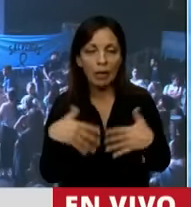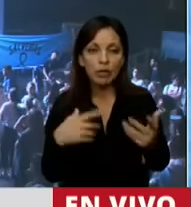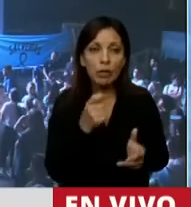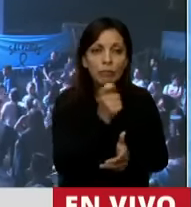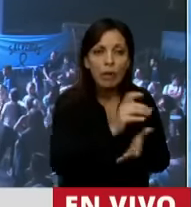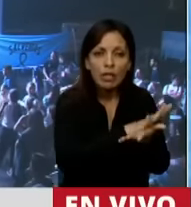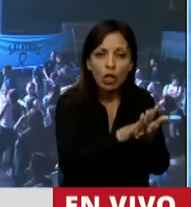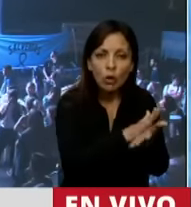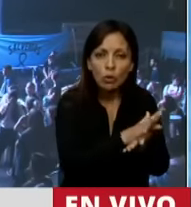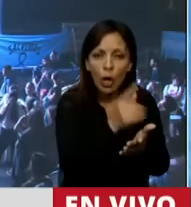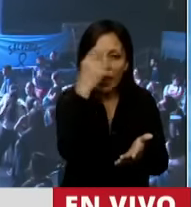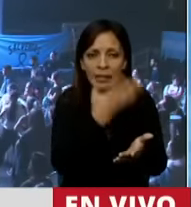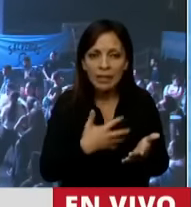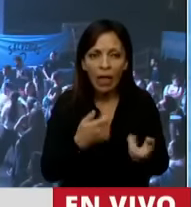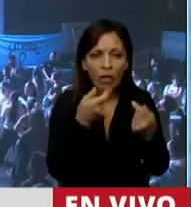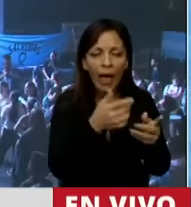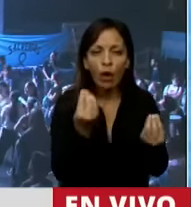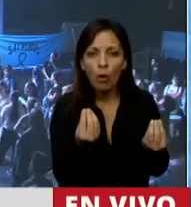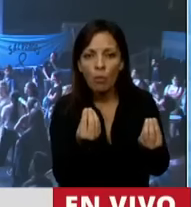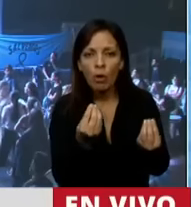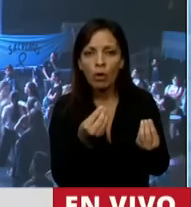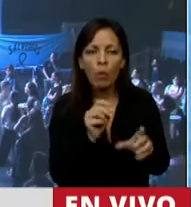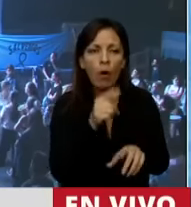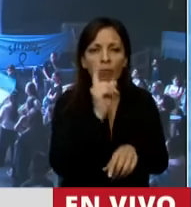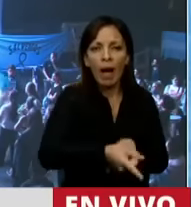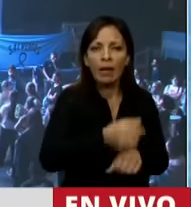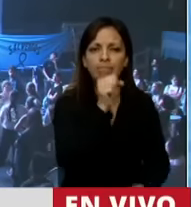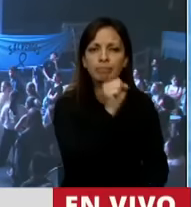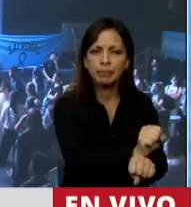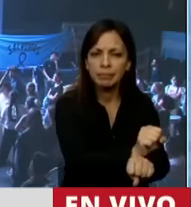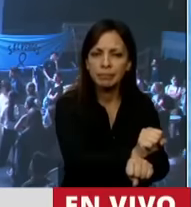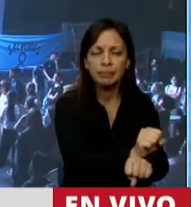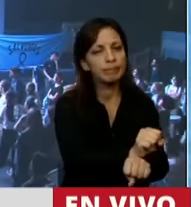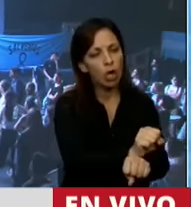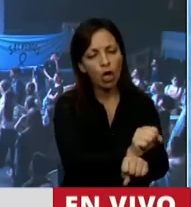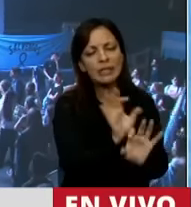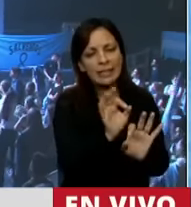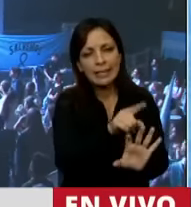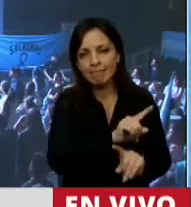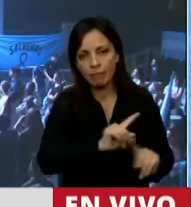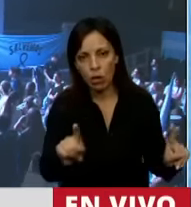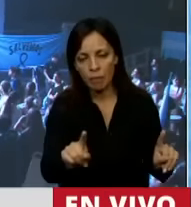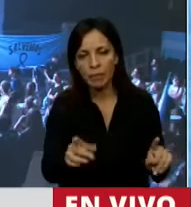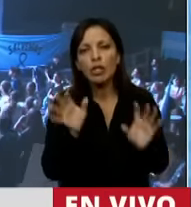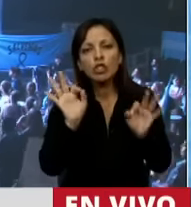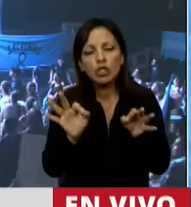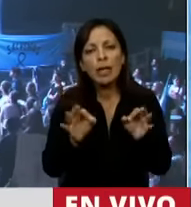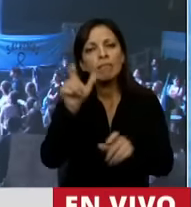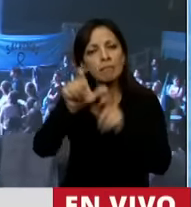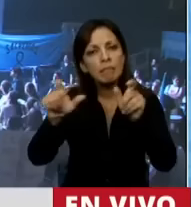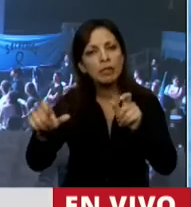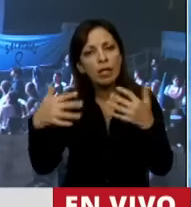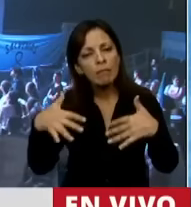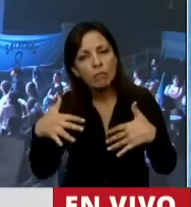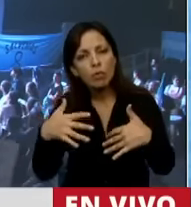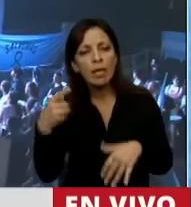por parte del Estado sea la amenaza de una condena de prisión. Soy consciente de que muchos de los que están en contra de este